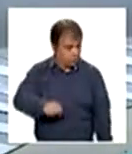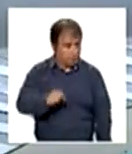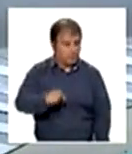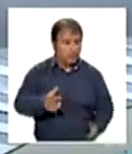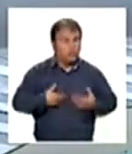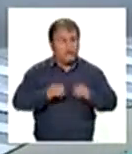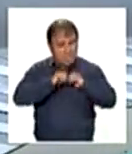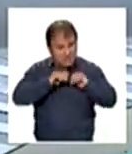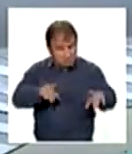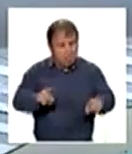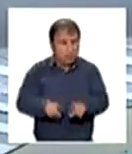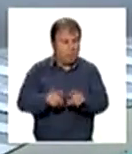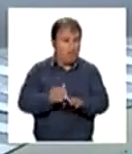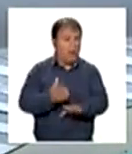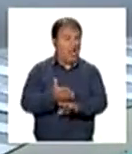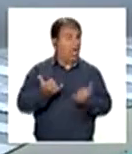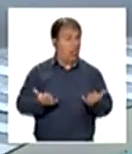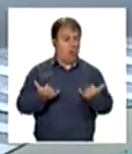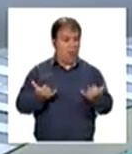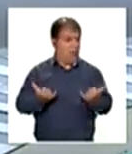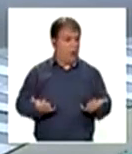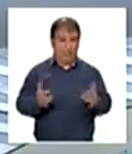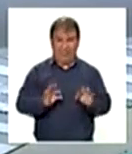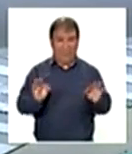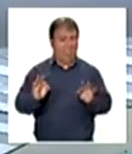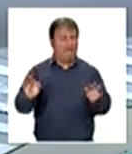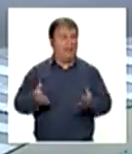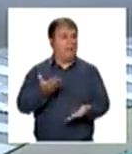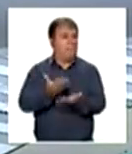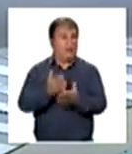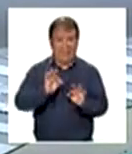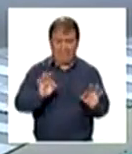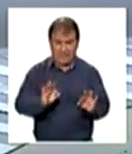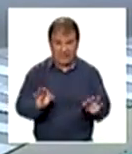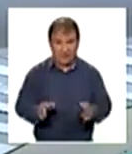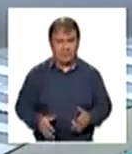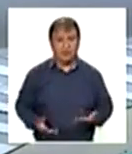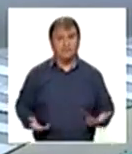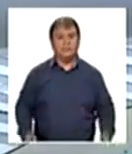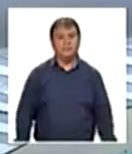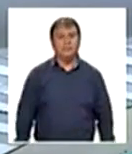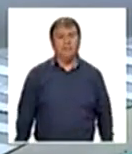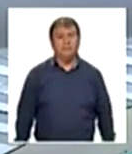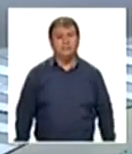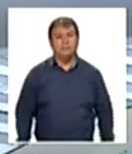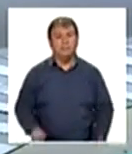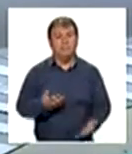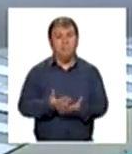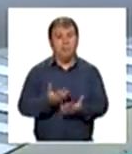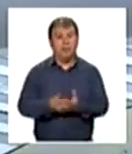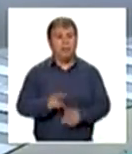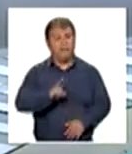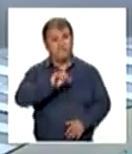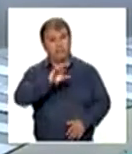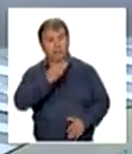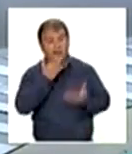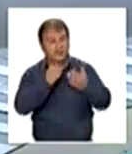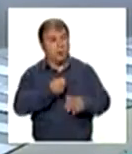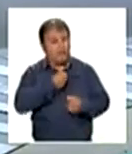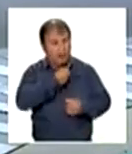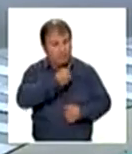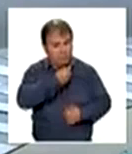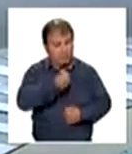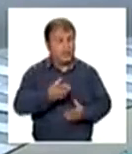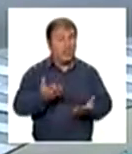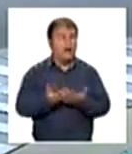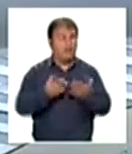lo que se tenga que decir. Sin embargo, en este momento, ahorita no hay nada a confirmar. Hay que seguir los canales. ¿No? Sí. Exacto. Hay que seguir. Muy bien, Victoria, muchas gracias por la información. Ahora